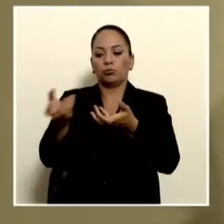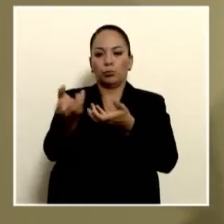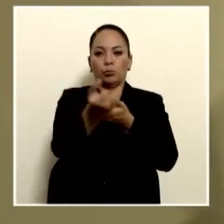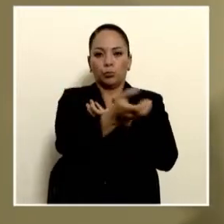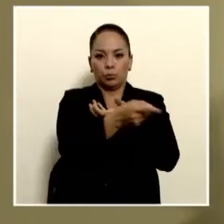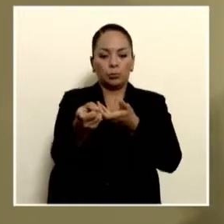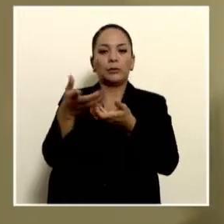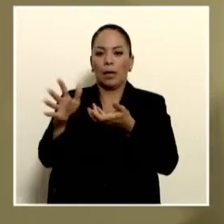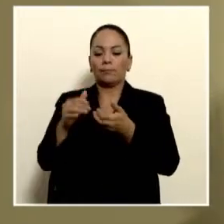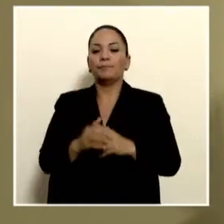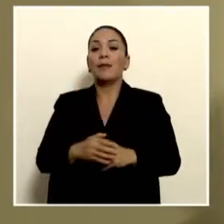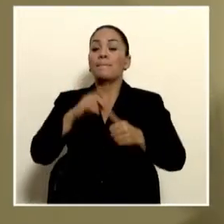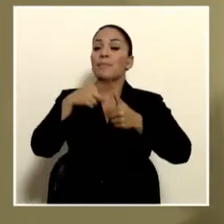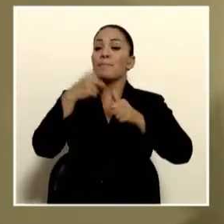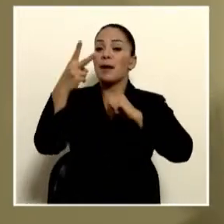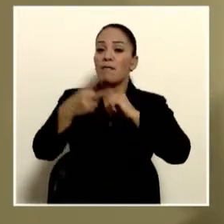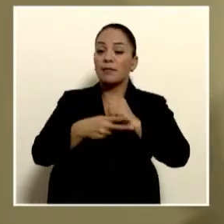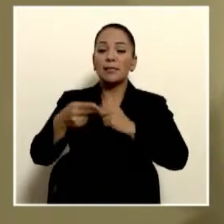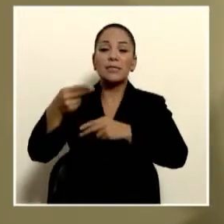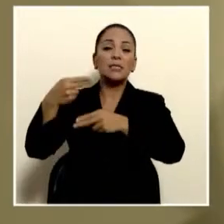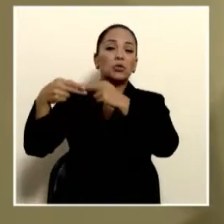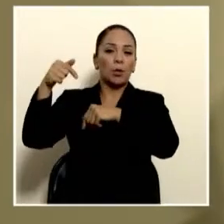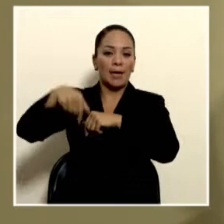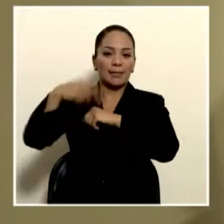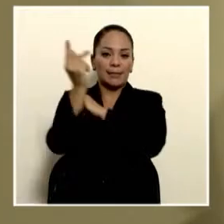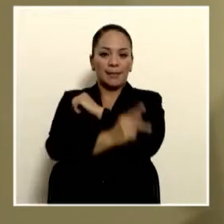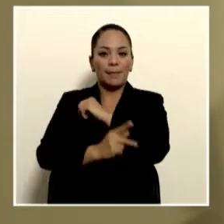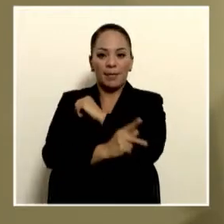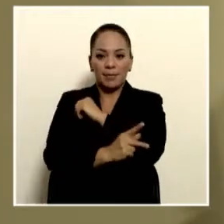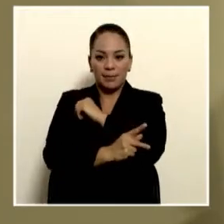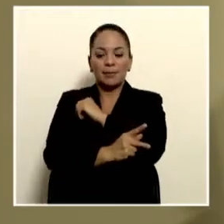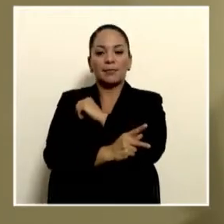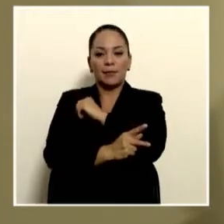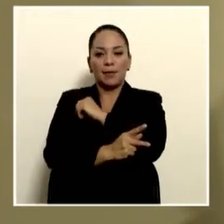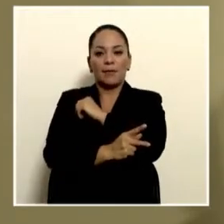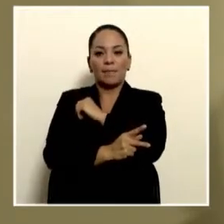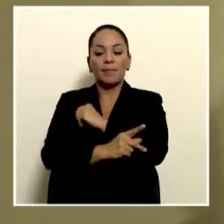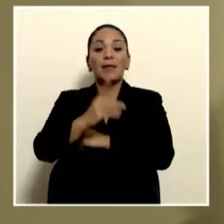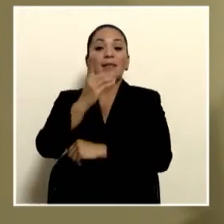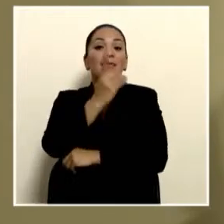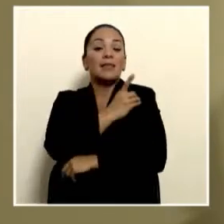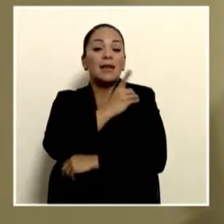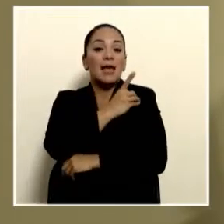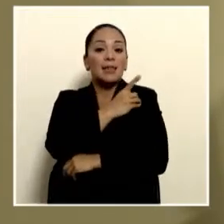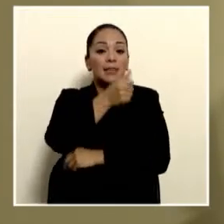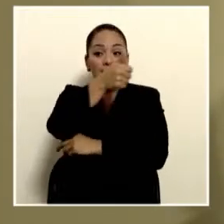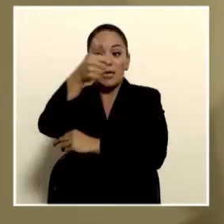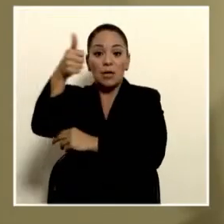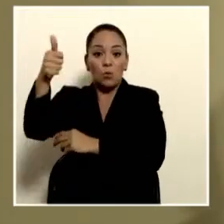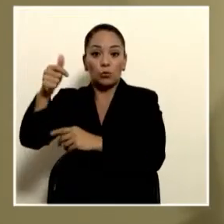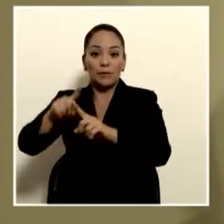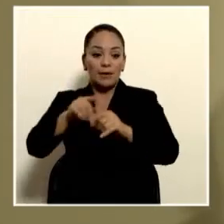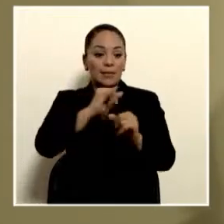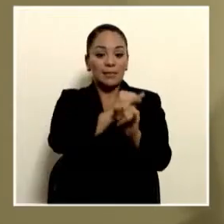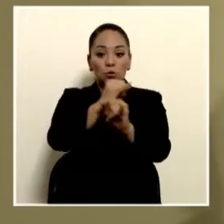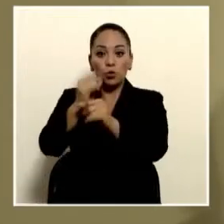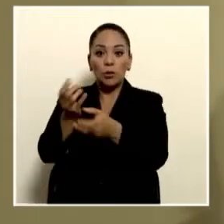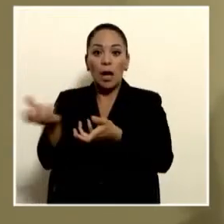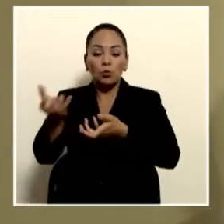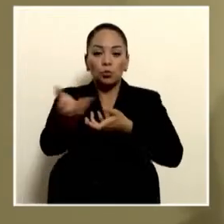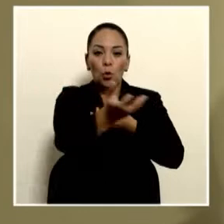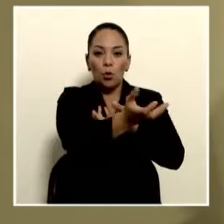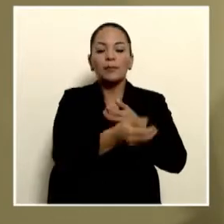es la primera vez en la historia de este país en que los directivos de las instituciones autónomas